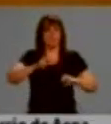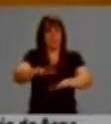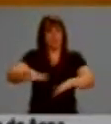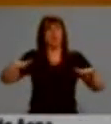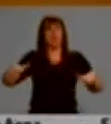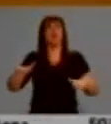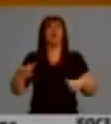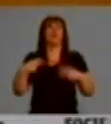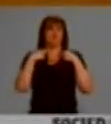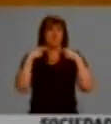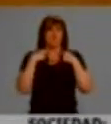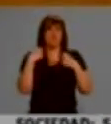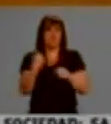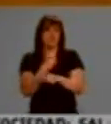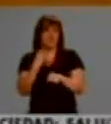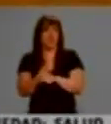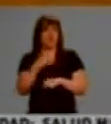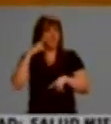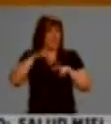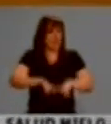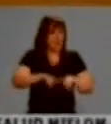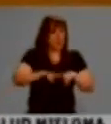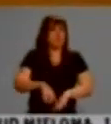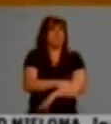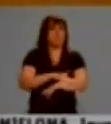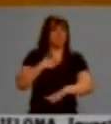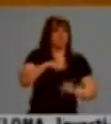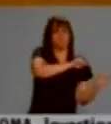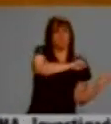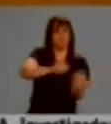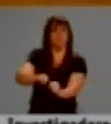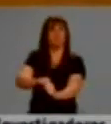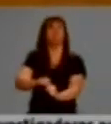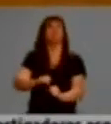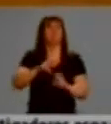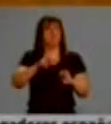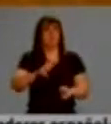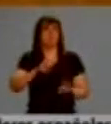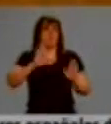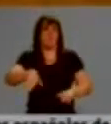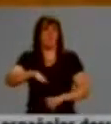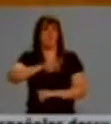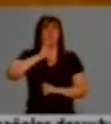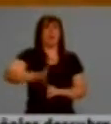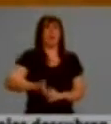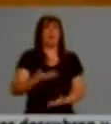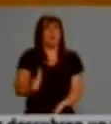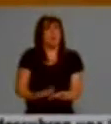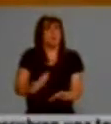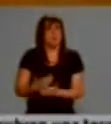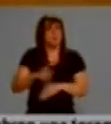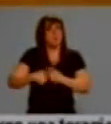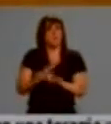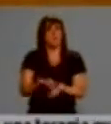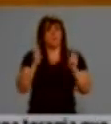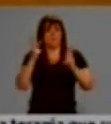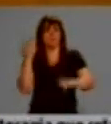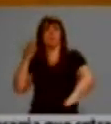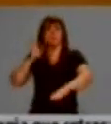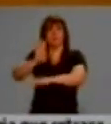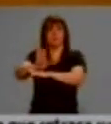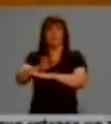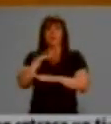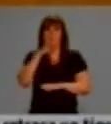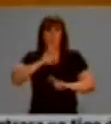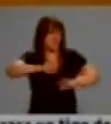sus funciones de control al Gobierno e iniciativa legislativa, se ataca la legitimidad de la democracia representativa, pues